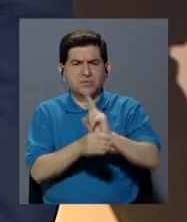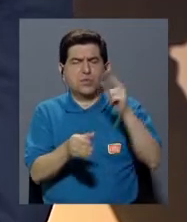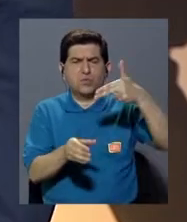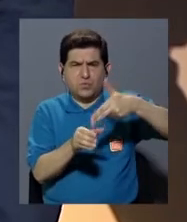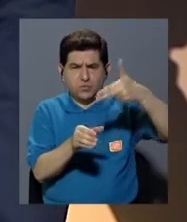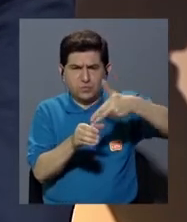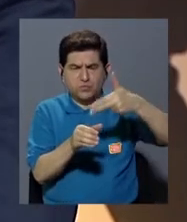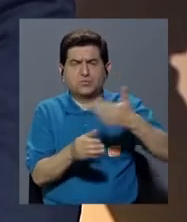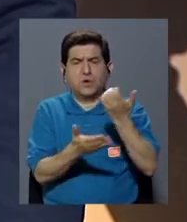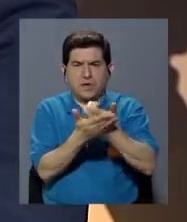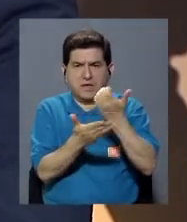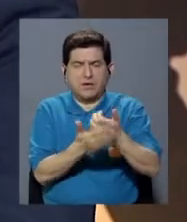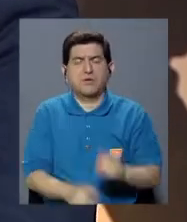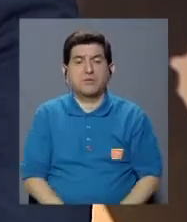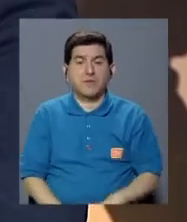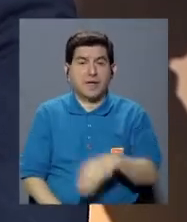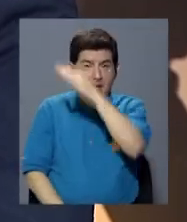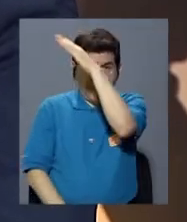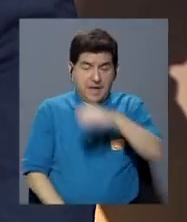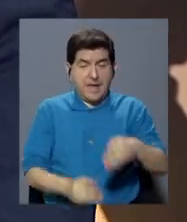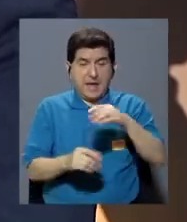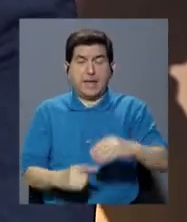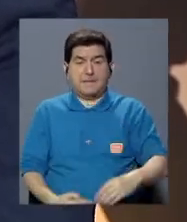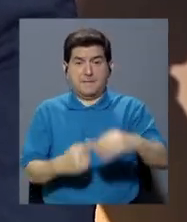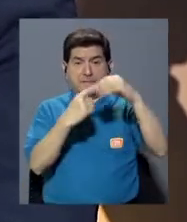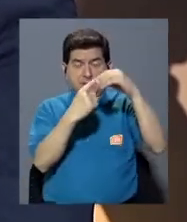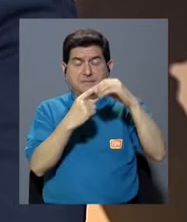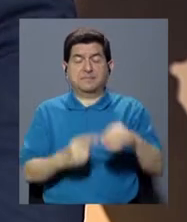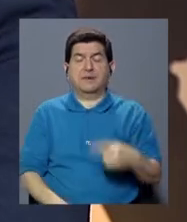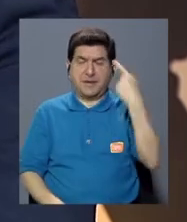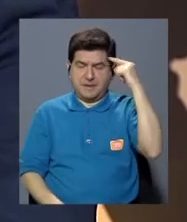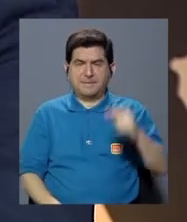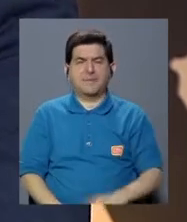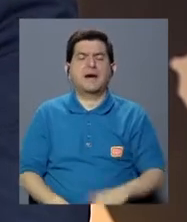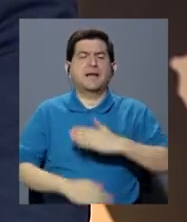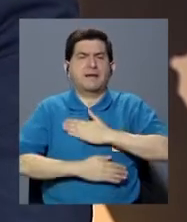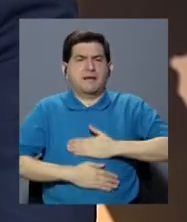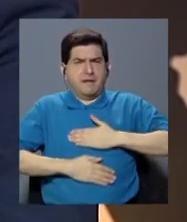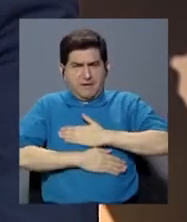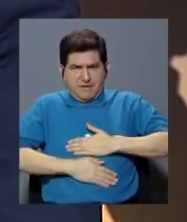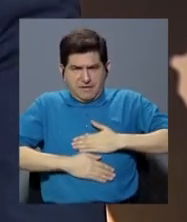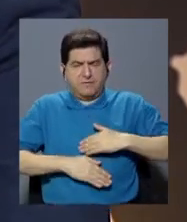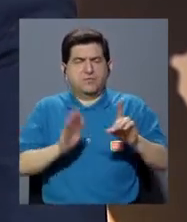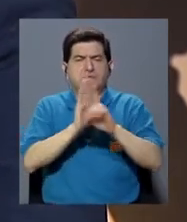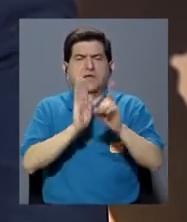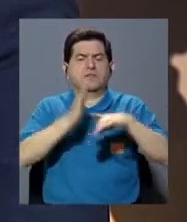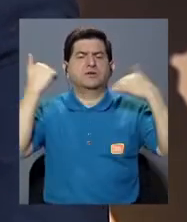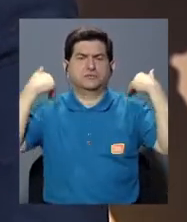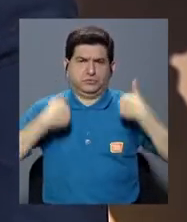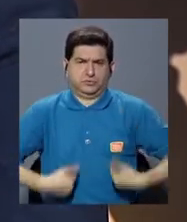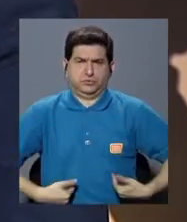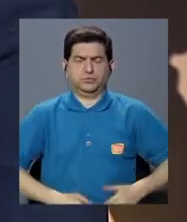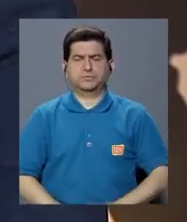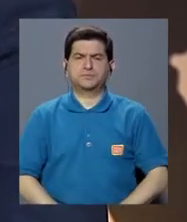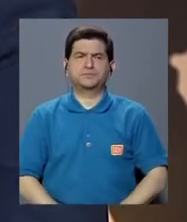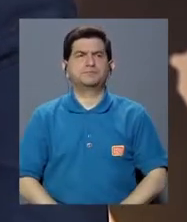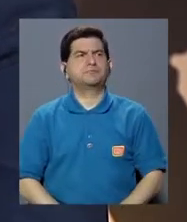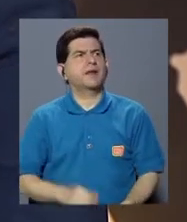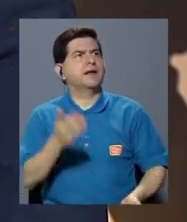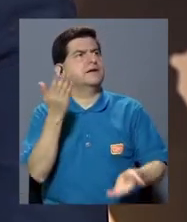ejes centrales para la vivencia precisamente y el goce y disfrute de los derechos humanos.